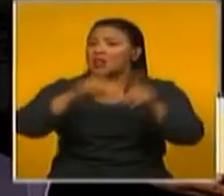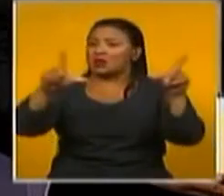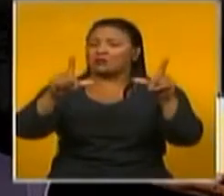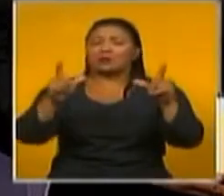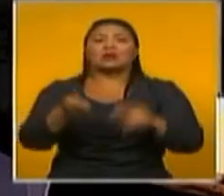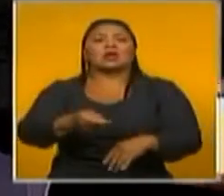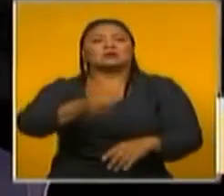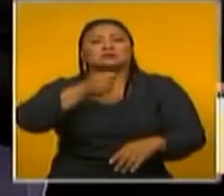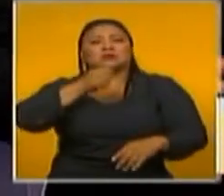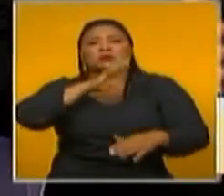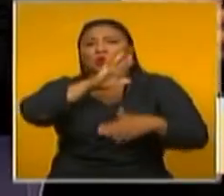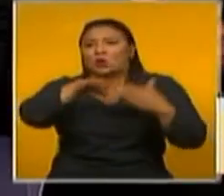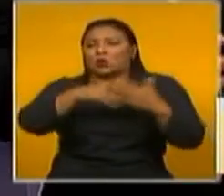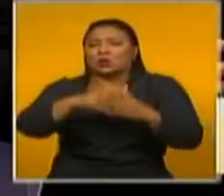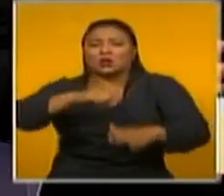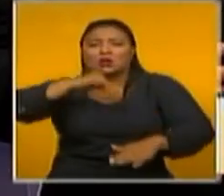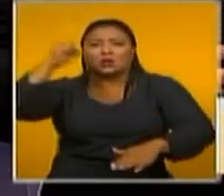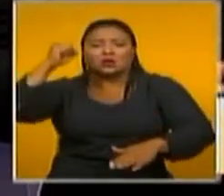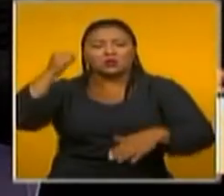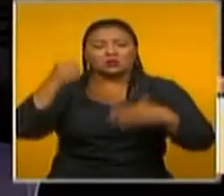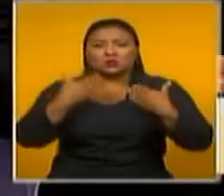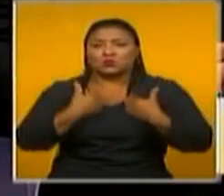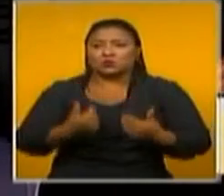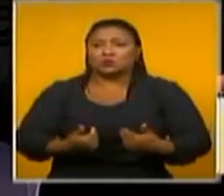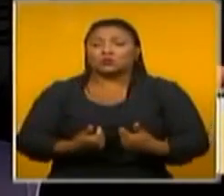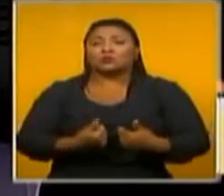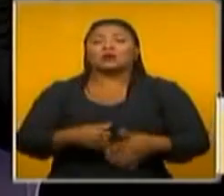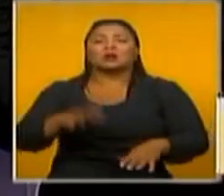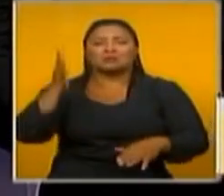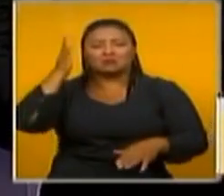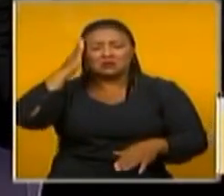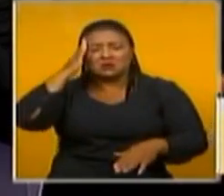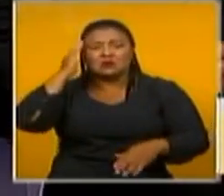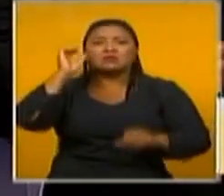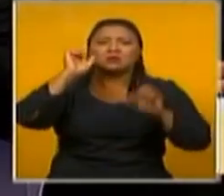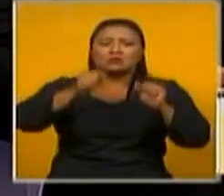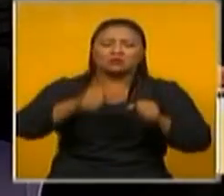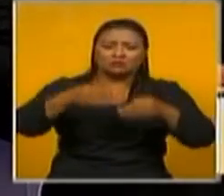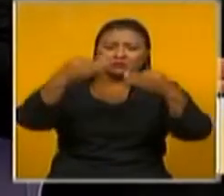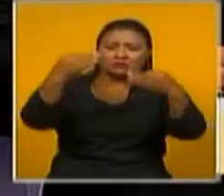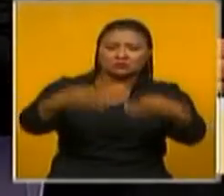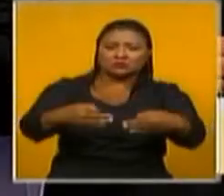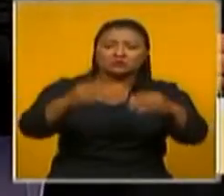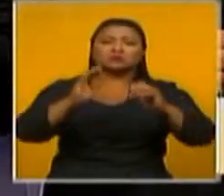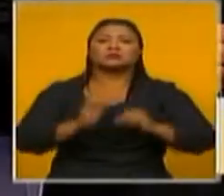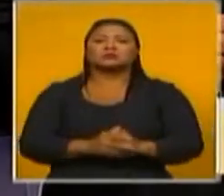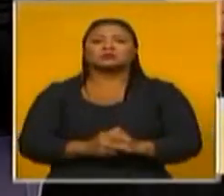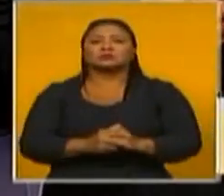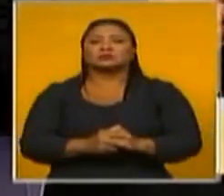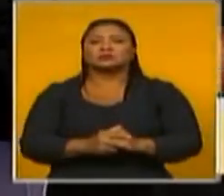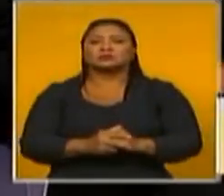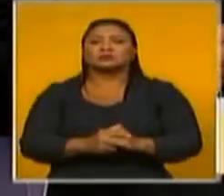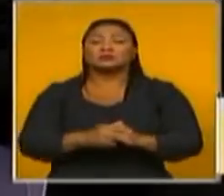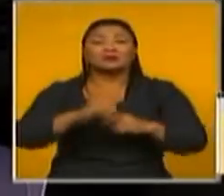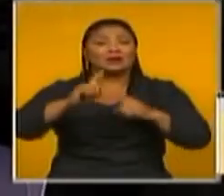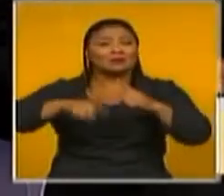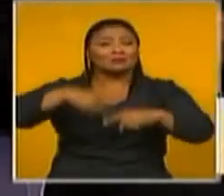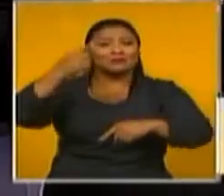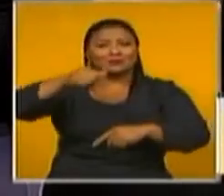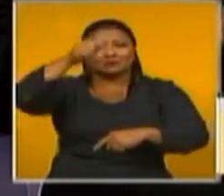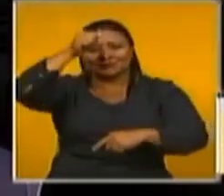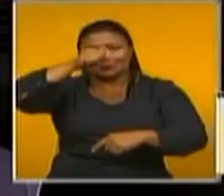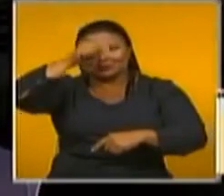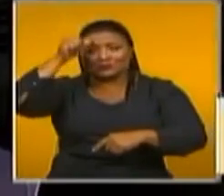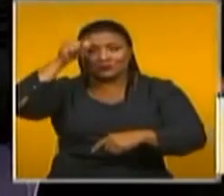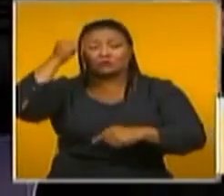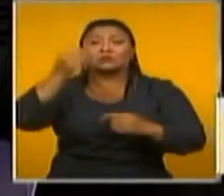expresión, como derecho humano en la que creemos firmemente, el próximo domingo vamos